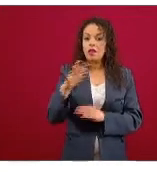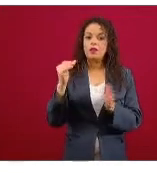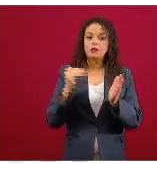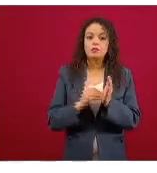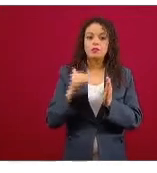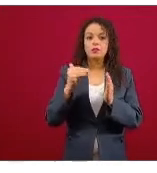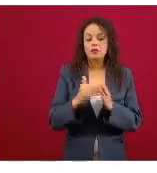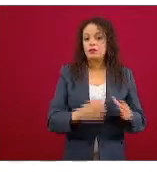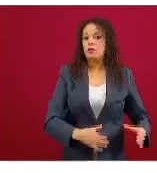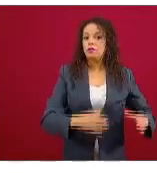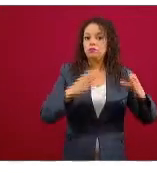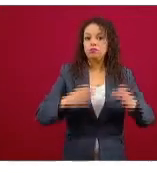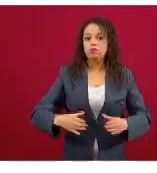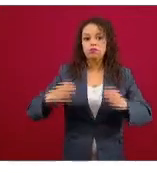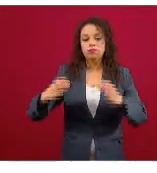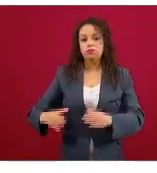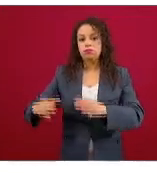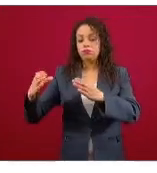barriles.